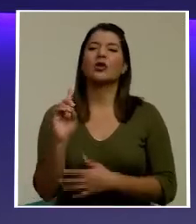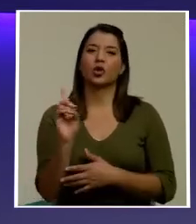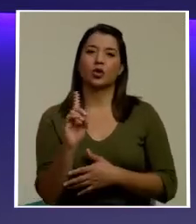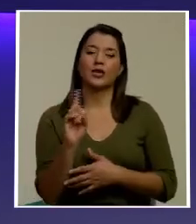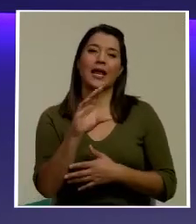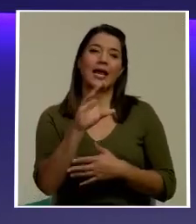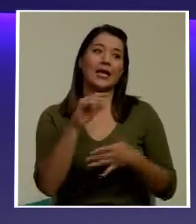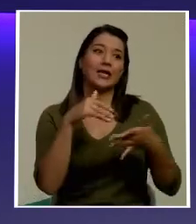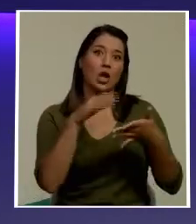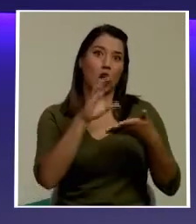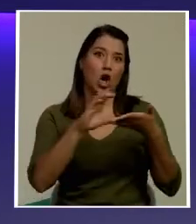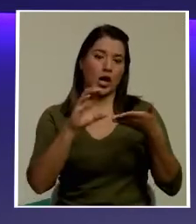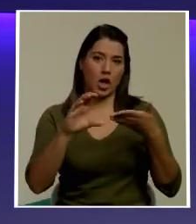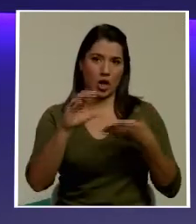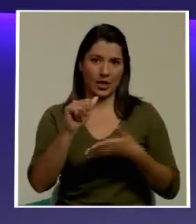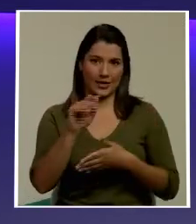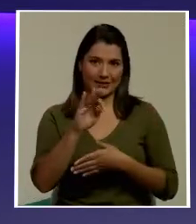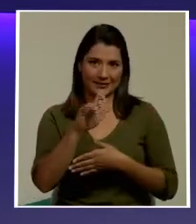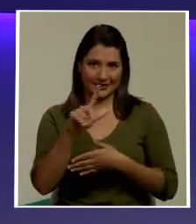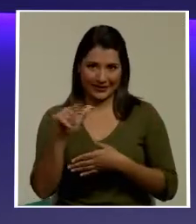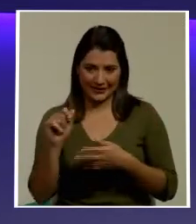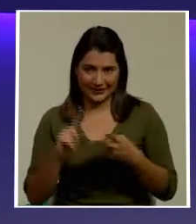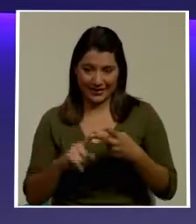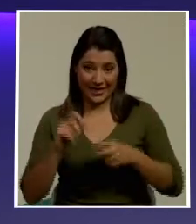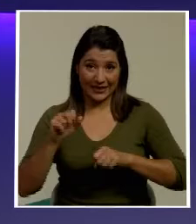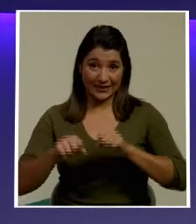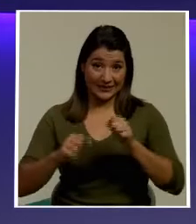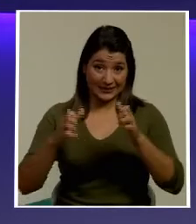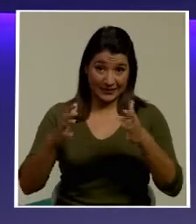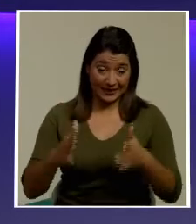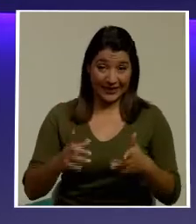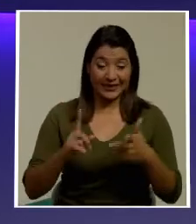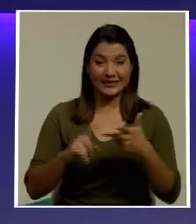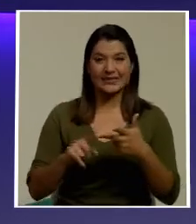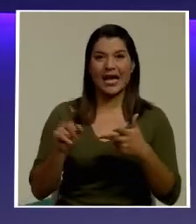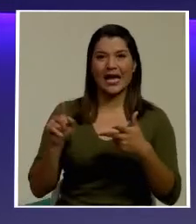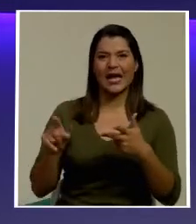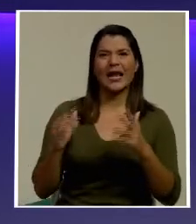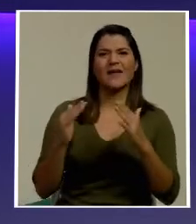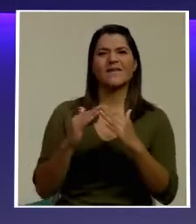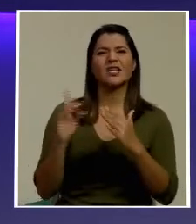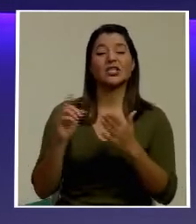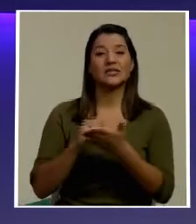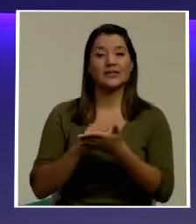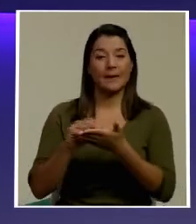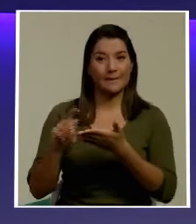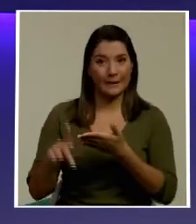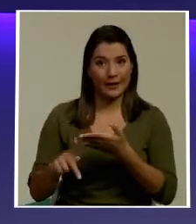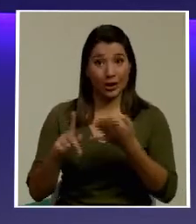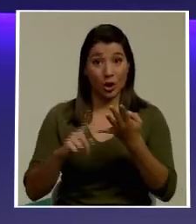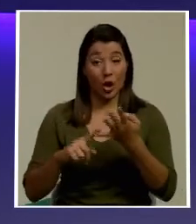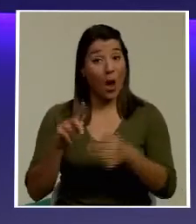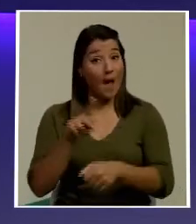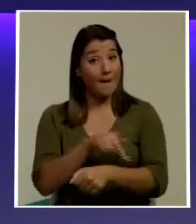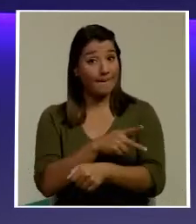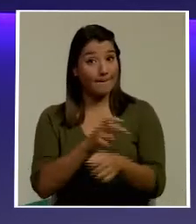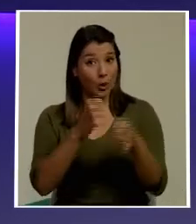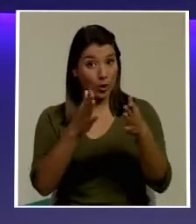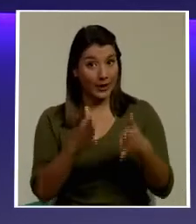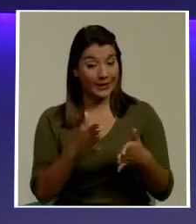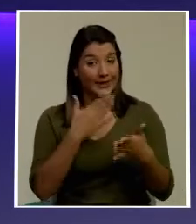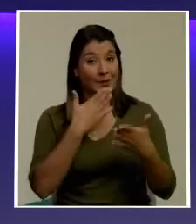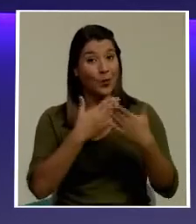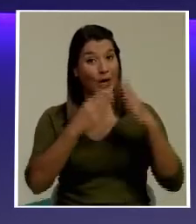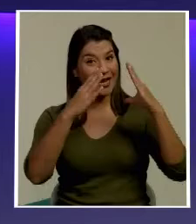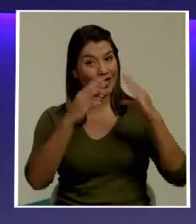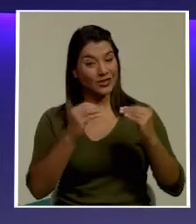antologador, ciclista empedernido, habitante destacado de San Pedro y poeta. Buenas